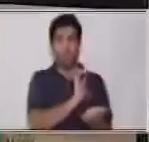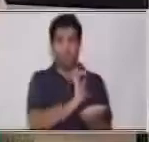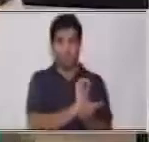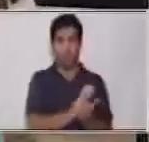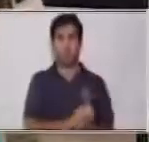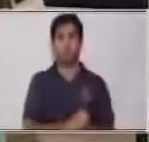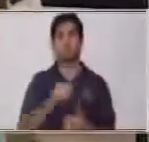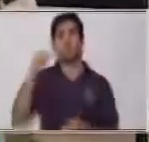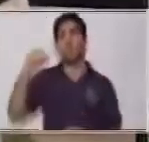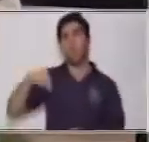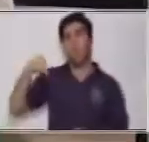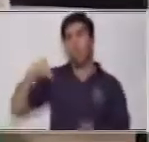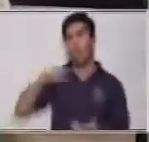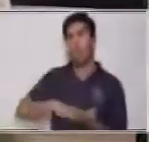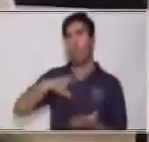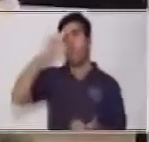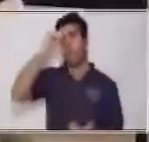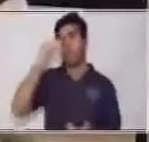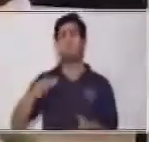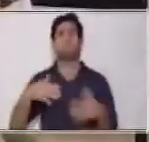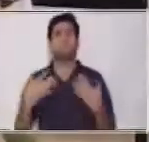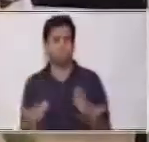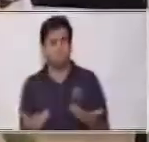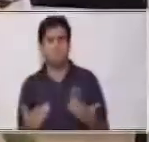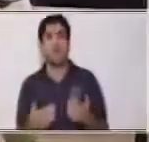¿Qué aprendiste en el programa Aprendo en Casa?